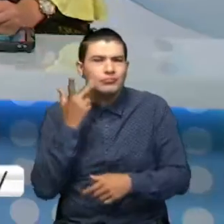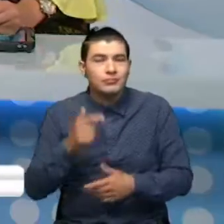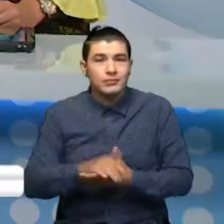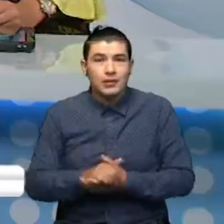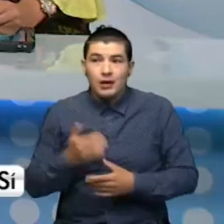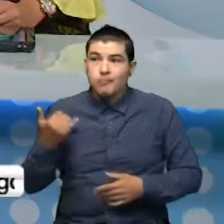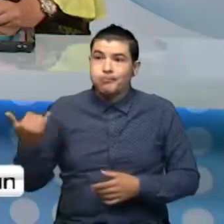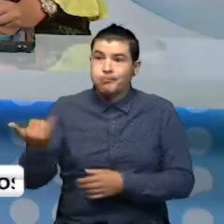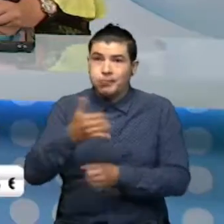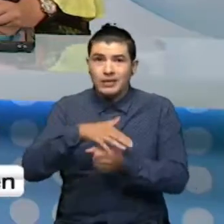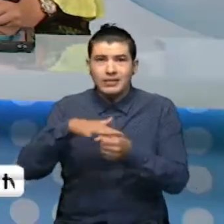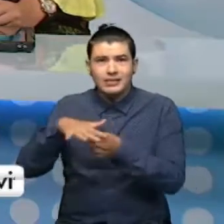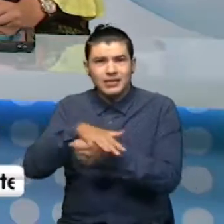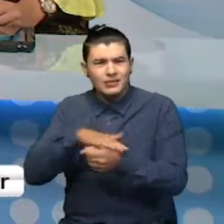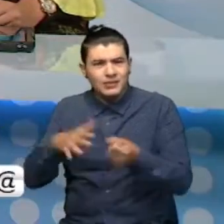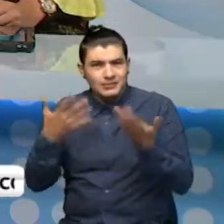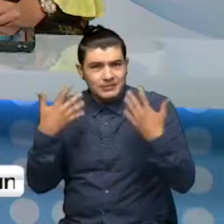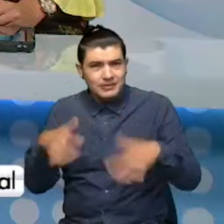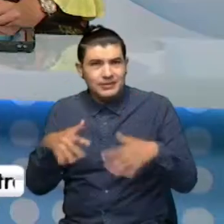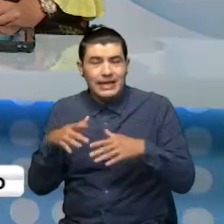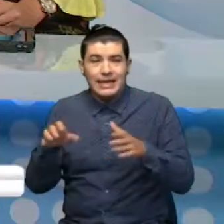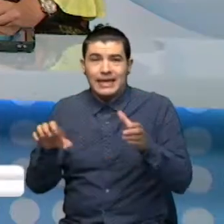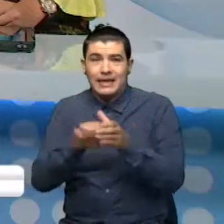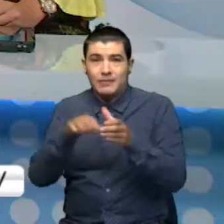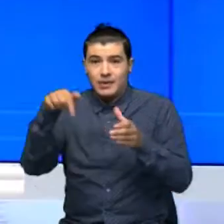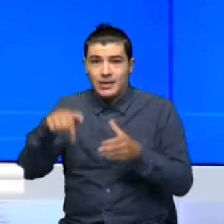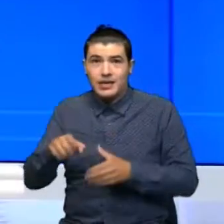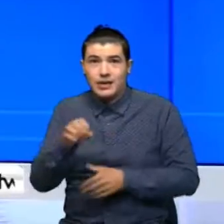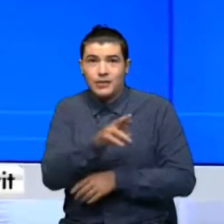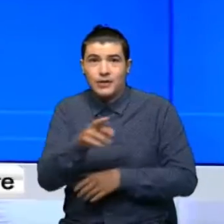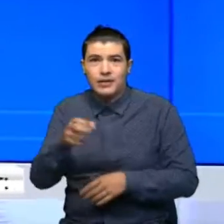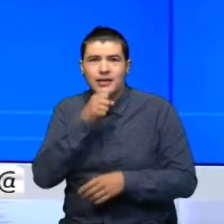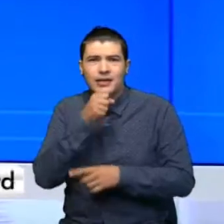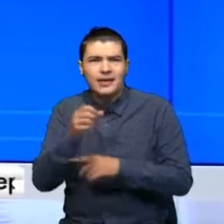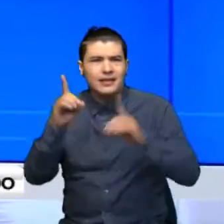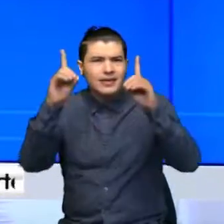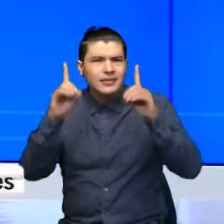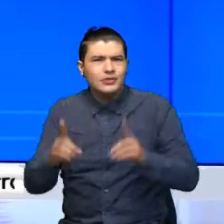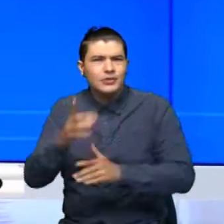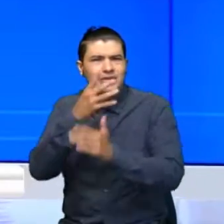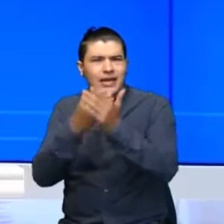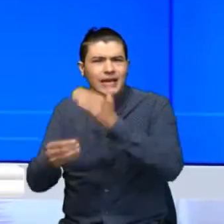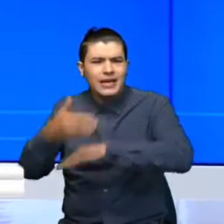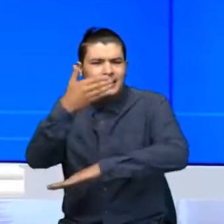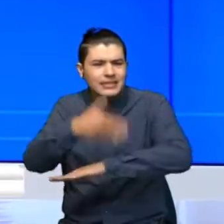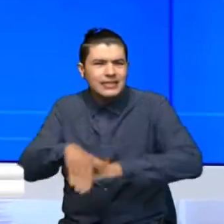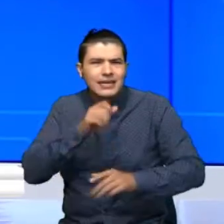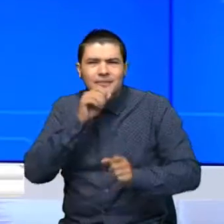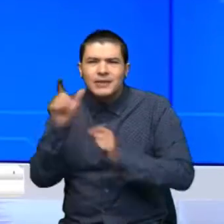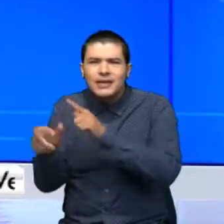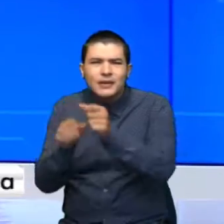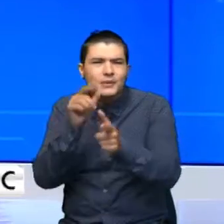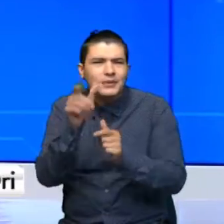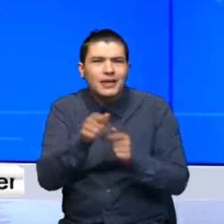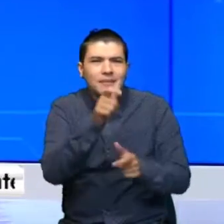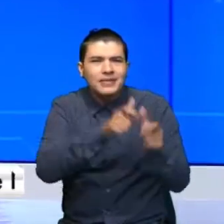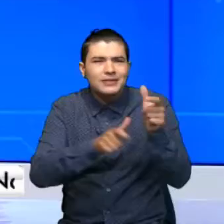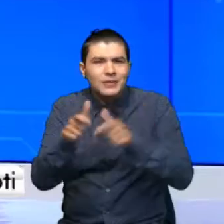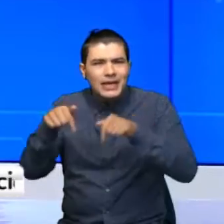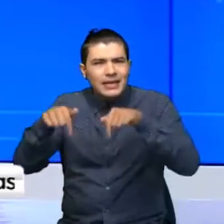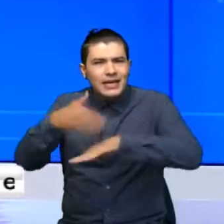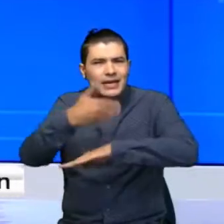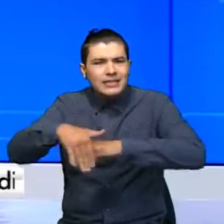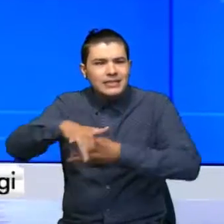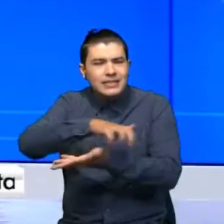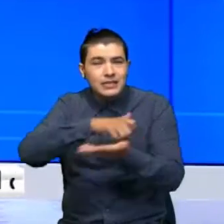pues ante estas situaciones carena y televidentes el equipo periodístico de oriente noticia ha decidido salir a las calles a preguntar a muchos de nuestros televidentes si